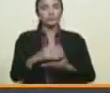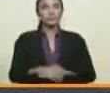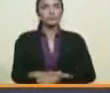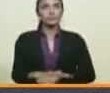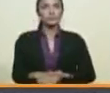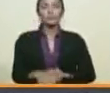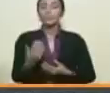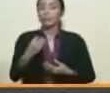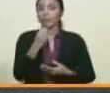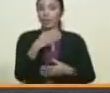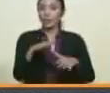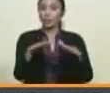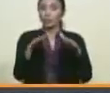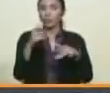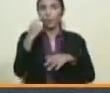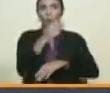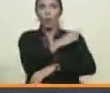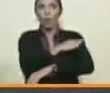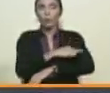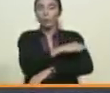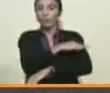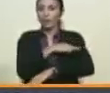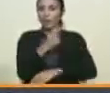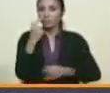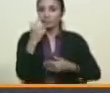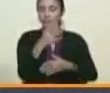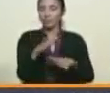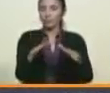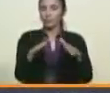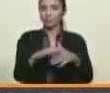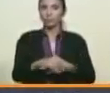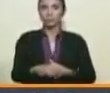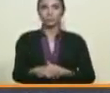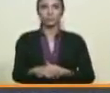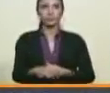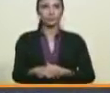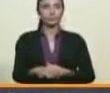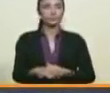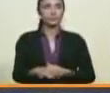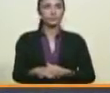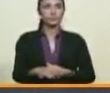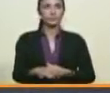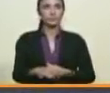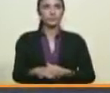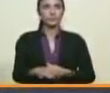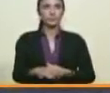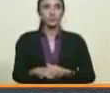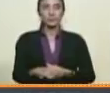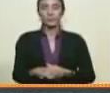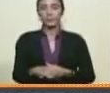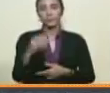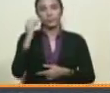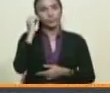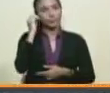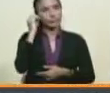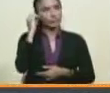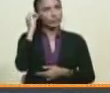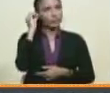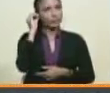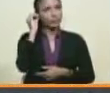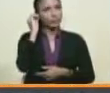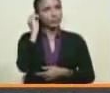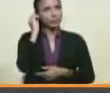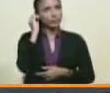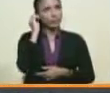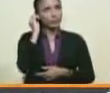hospital de el vigía hugo rafael chávez frías doctor por favor el